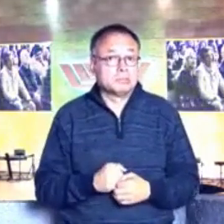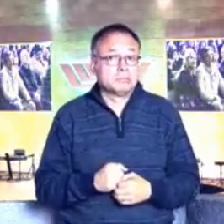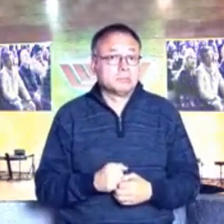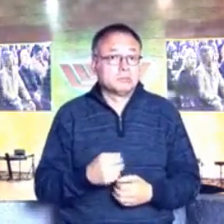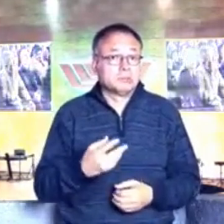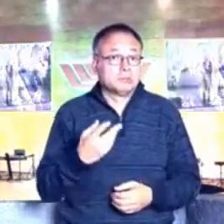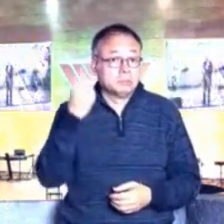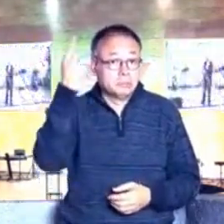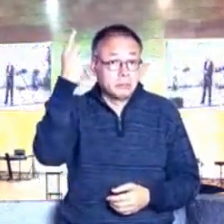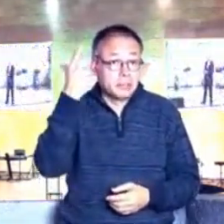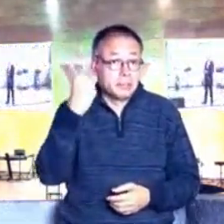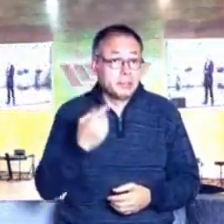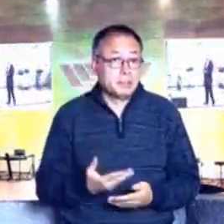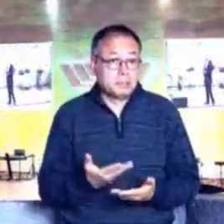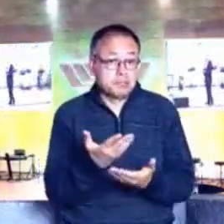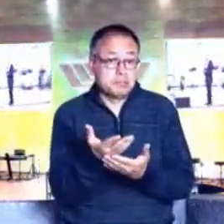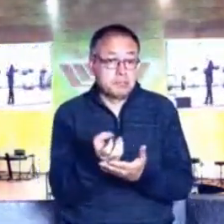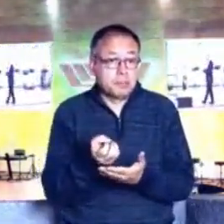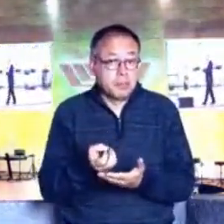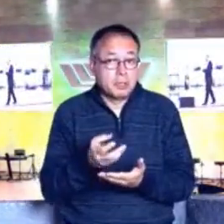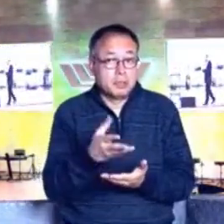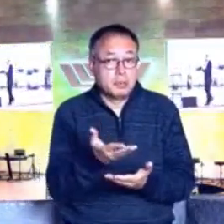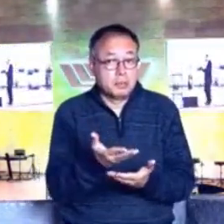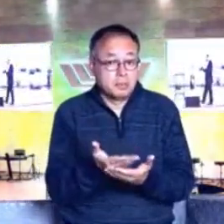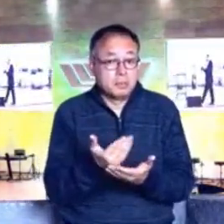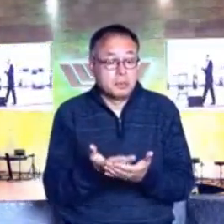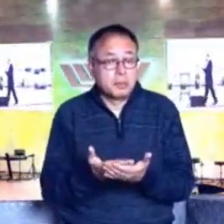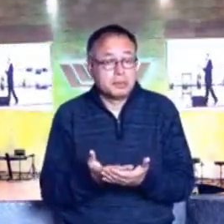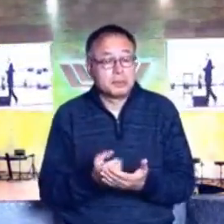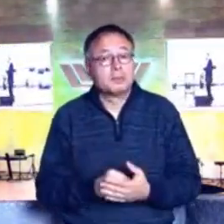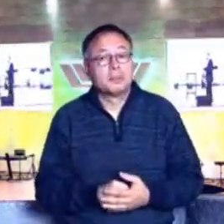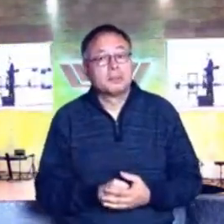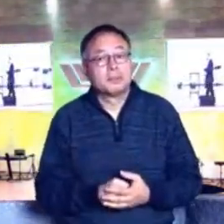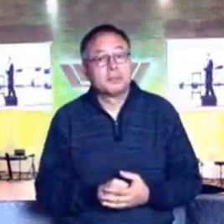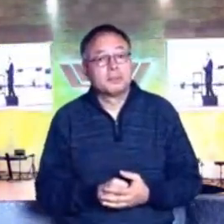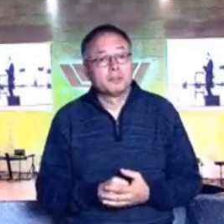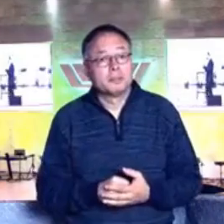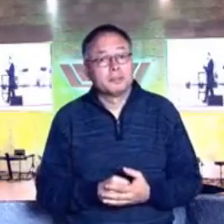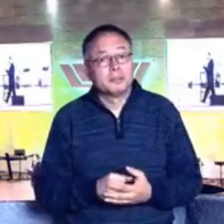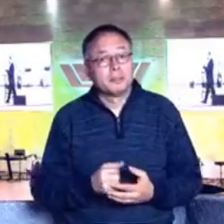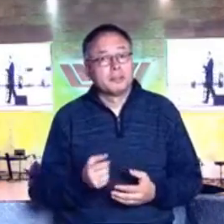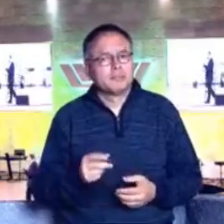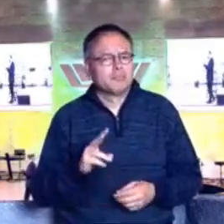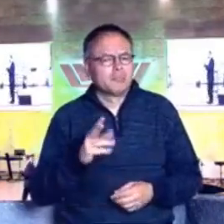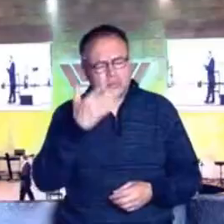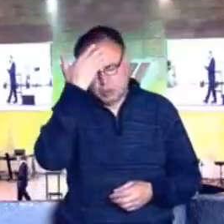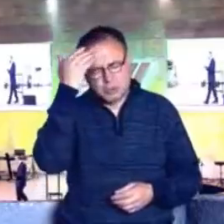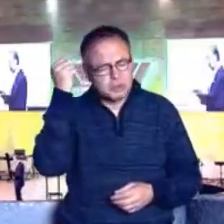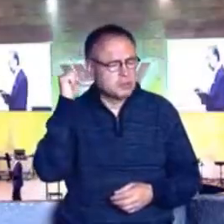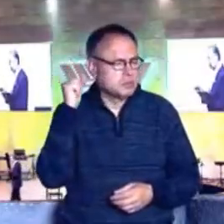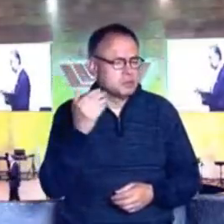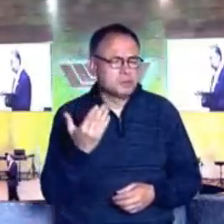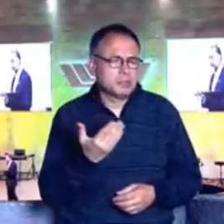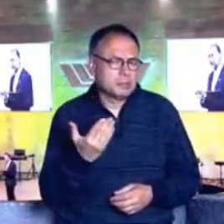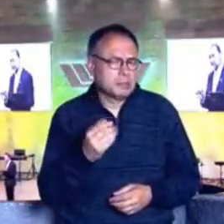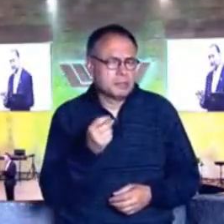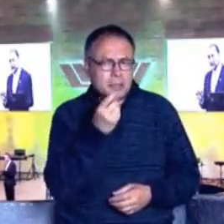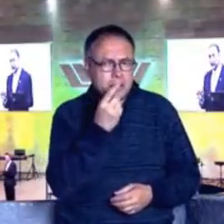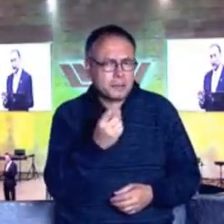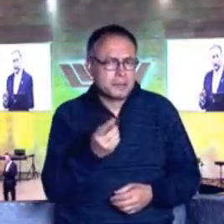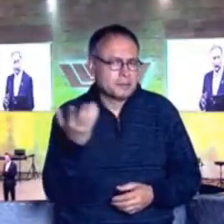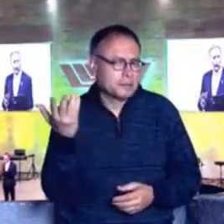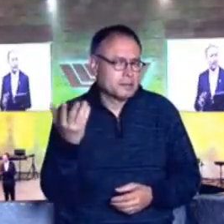está pidiendo Yo no sé la Biblia no dice si Abraham le dijo a Sara eso